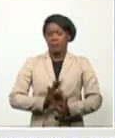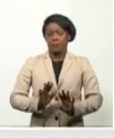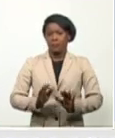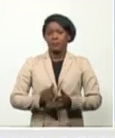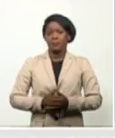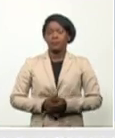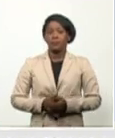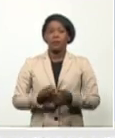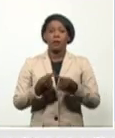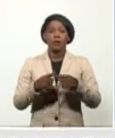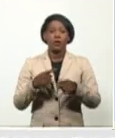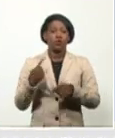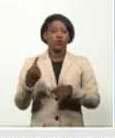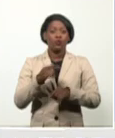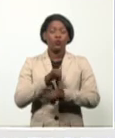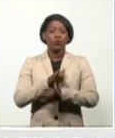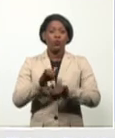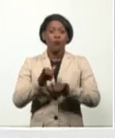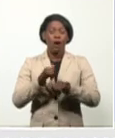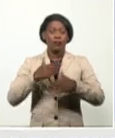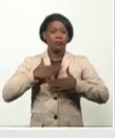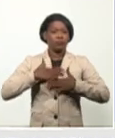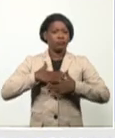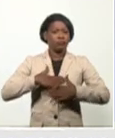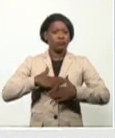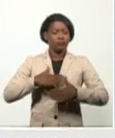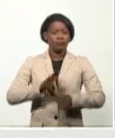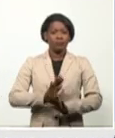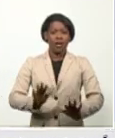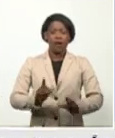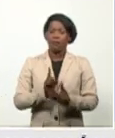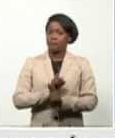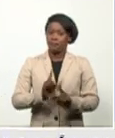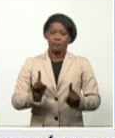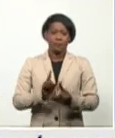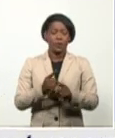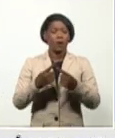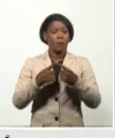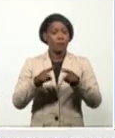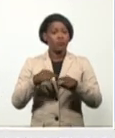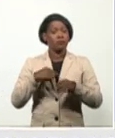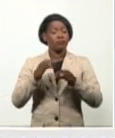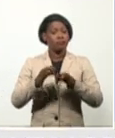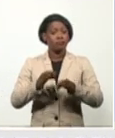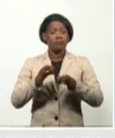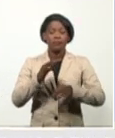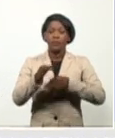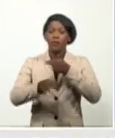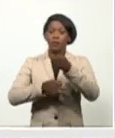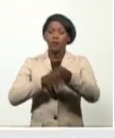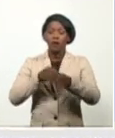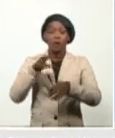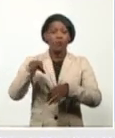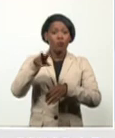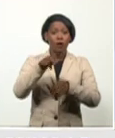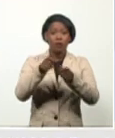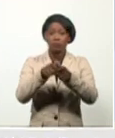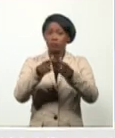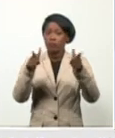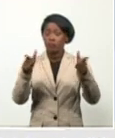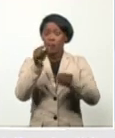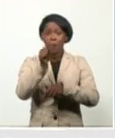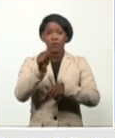estamos confiados, no estamos conformes y siempre tratamos de buscar el mayor número de personas. Hay